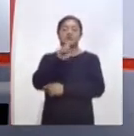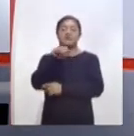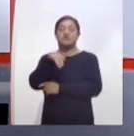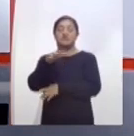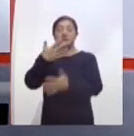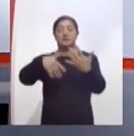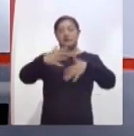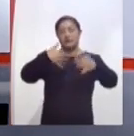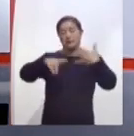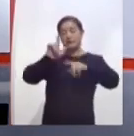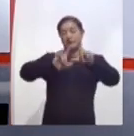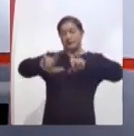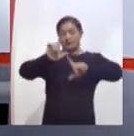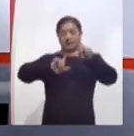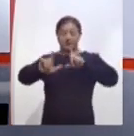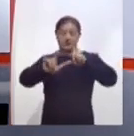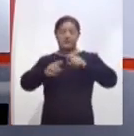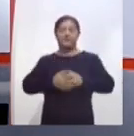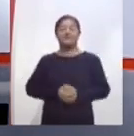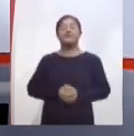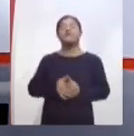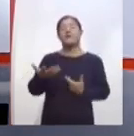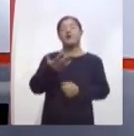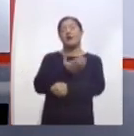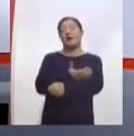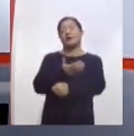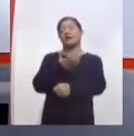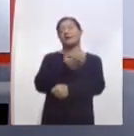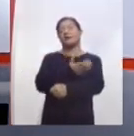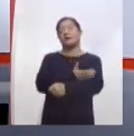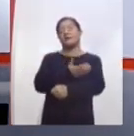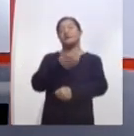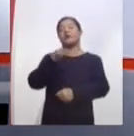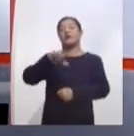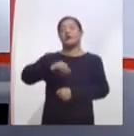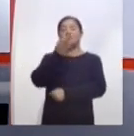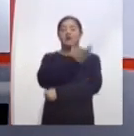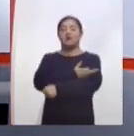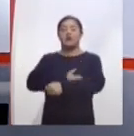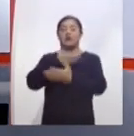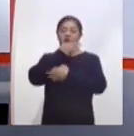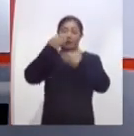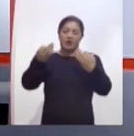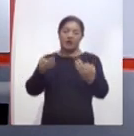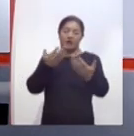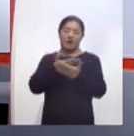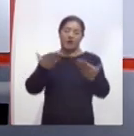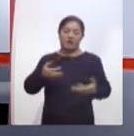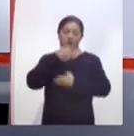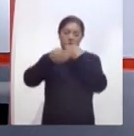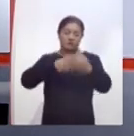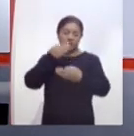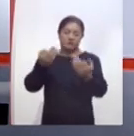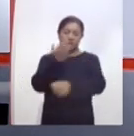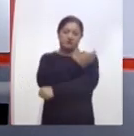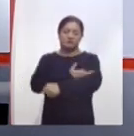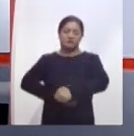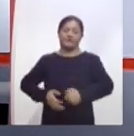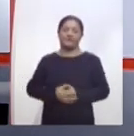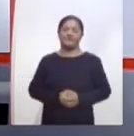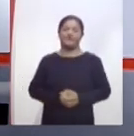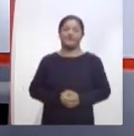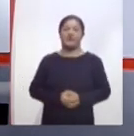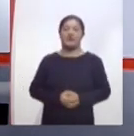en lengua de señas y quien nos va a acompañar esta tarde en la segunda emisión de Ahora Noticias.